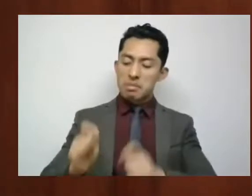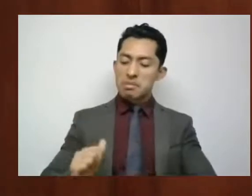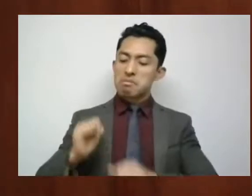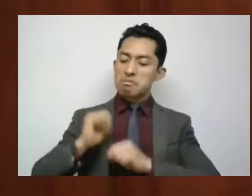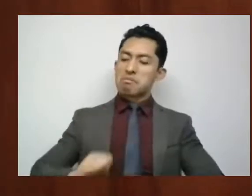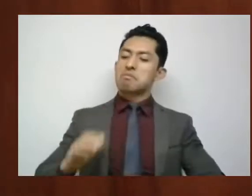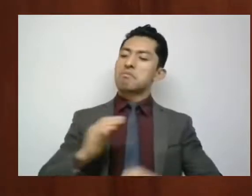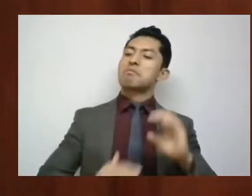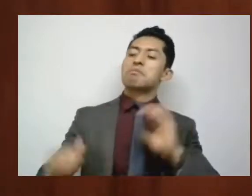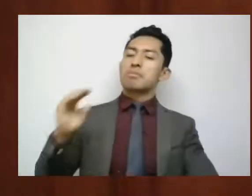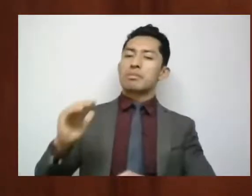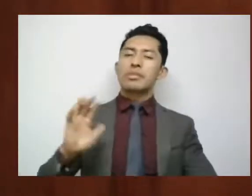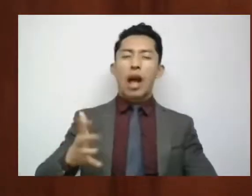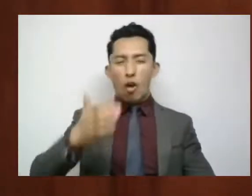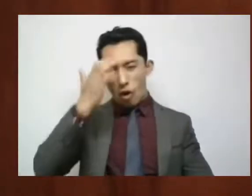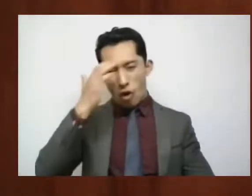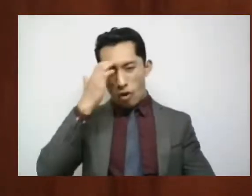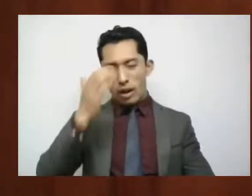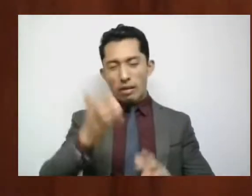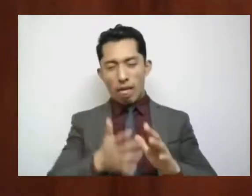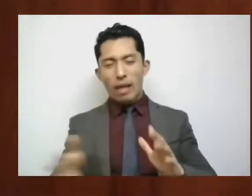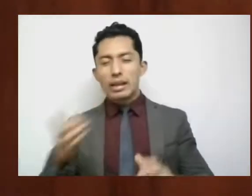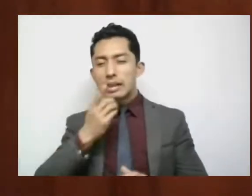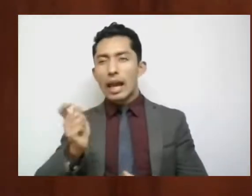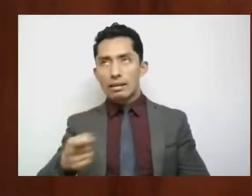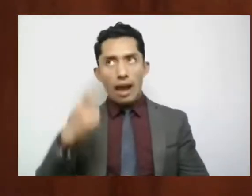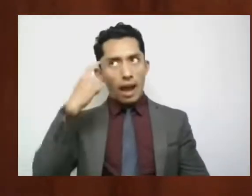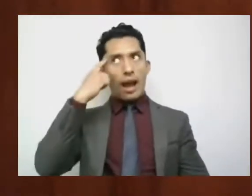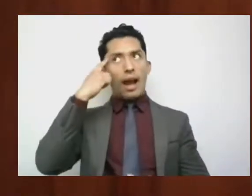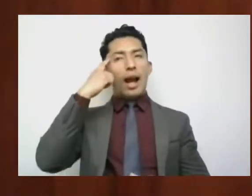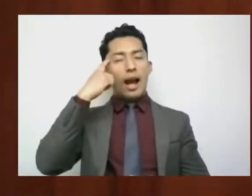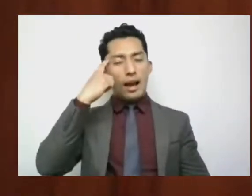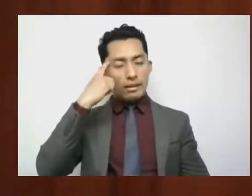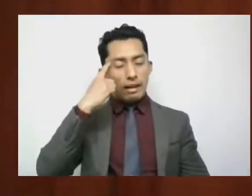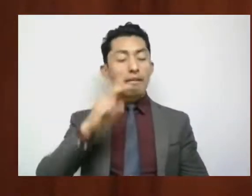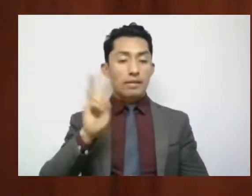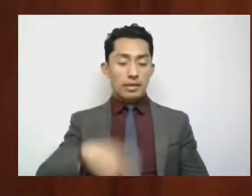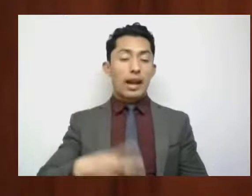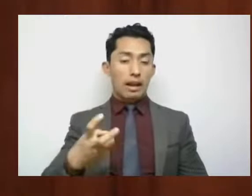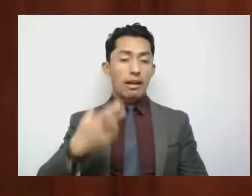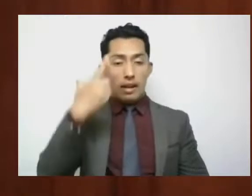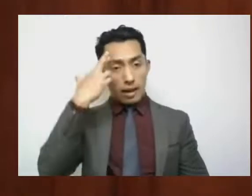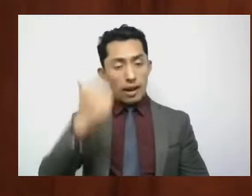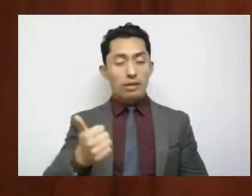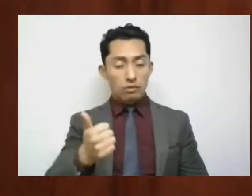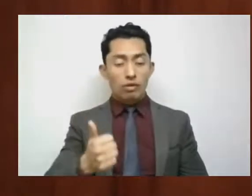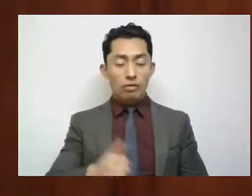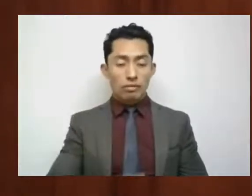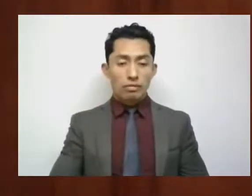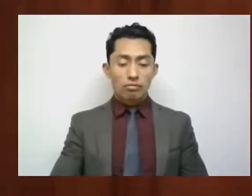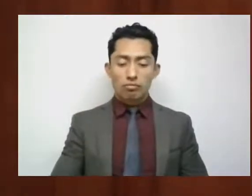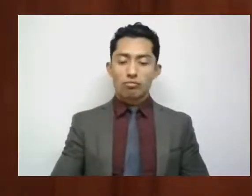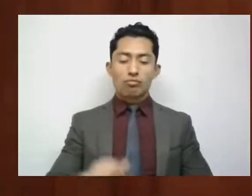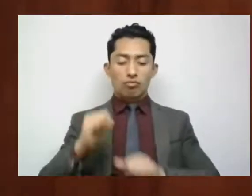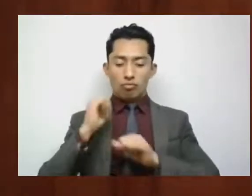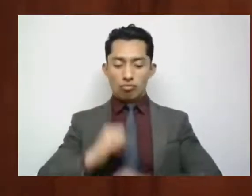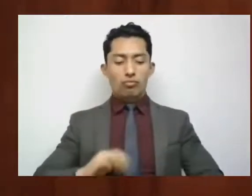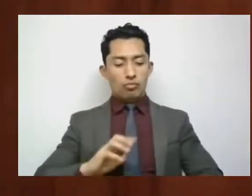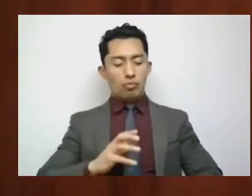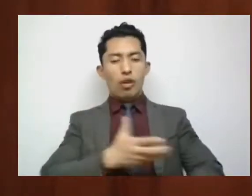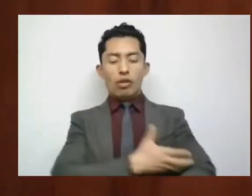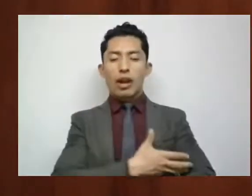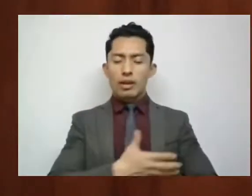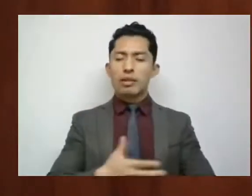seguramente ya conocen el resto. Y tiene mucha razón. El poder es de la gente, no de